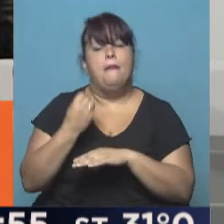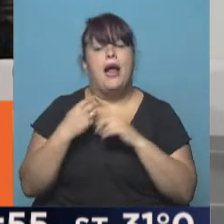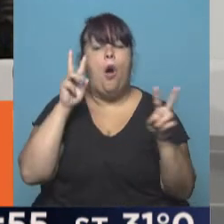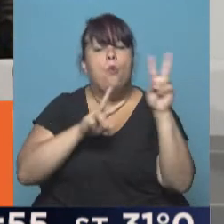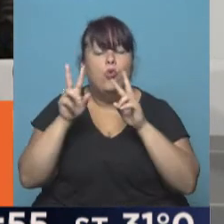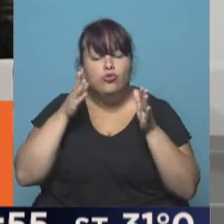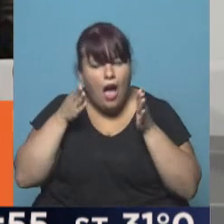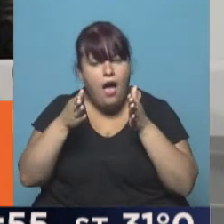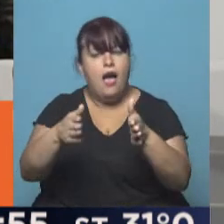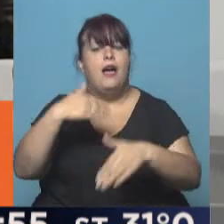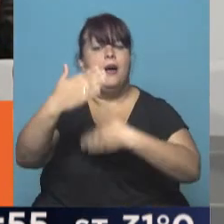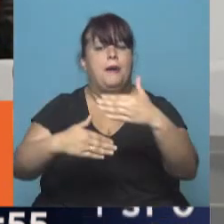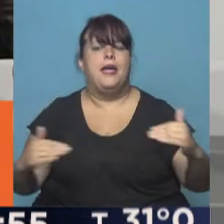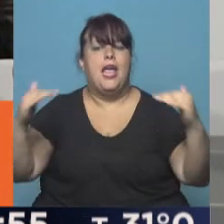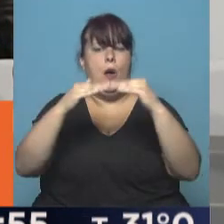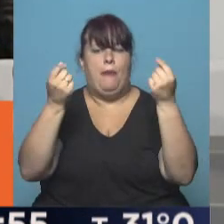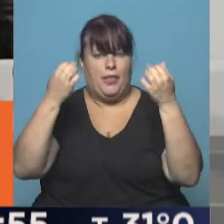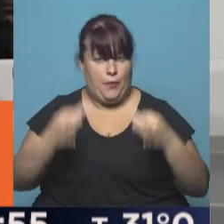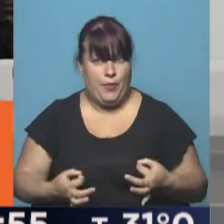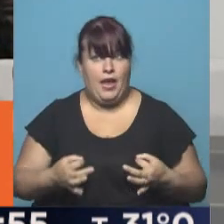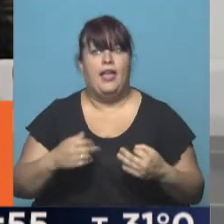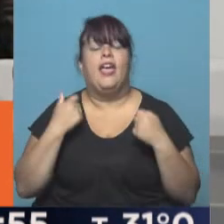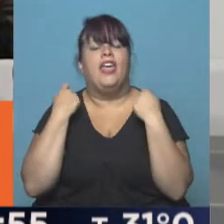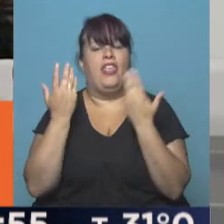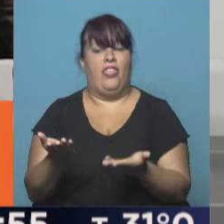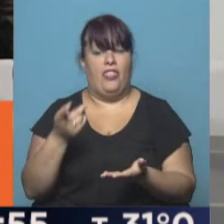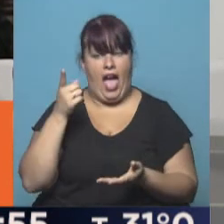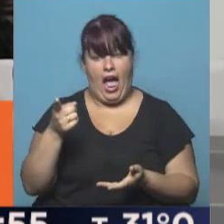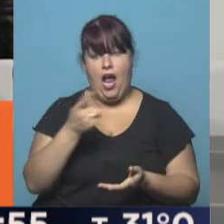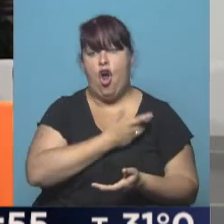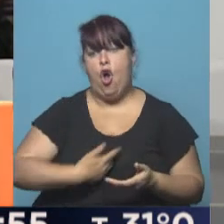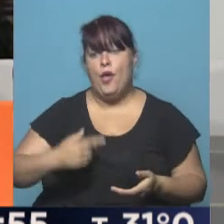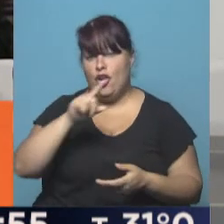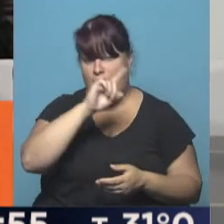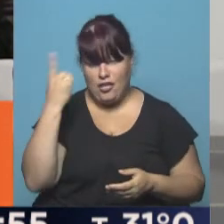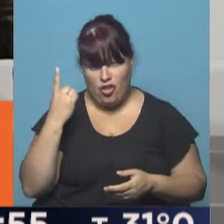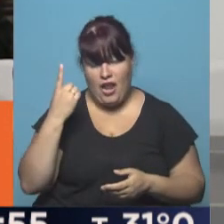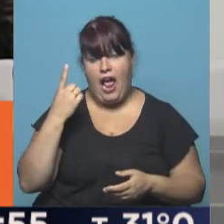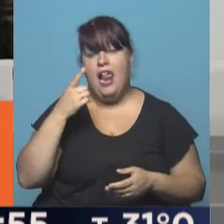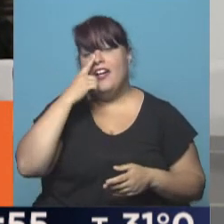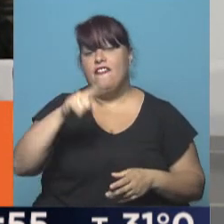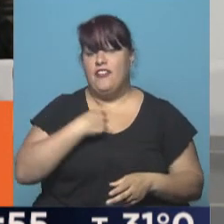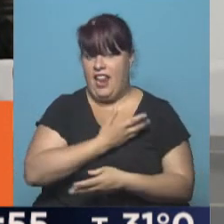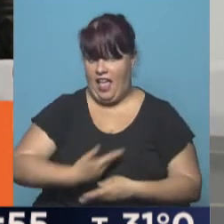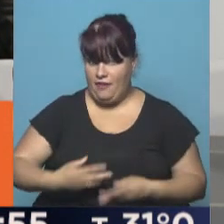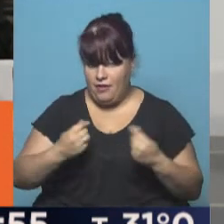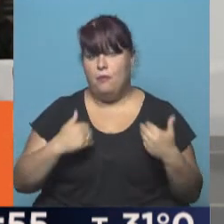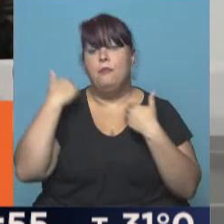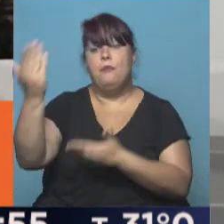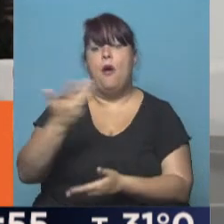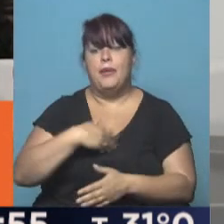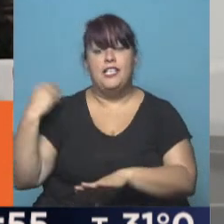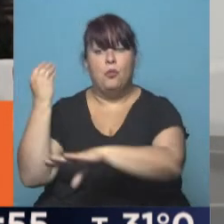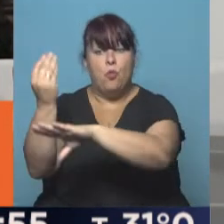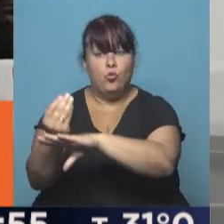un sendero, hacia el equilibrio fiscal, y entregarle el Gobierno Nacional al final de nuestro mandato al próximo